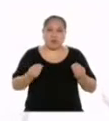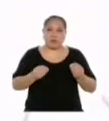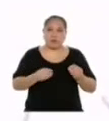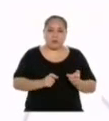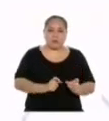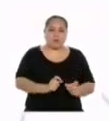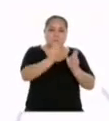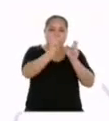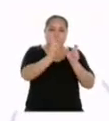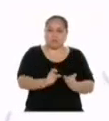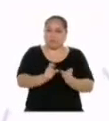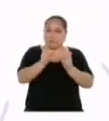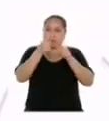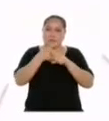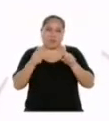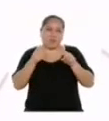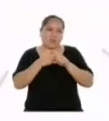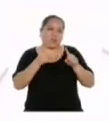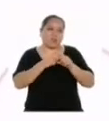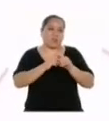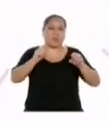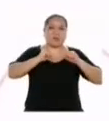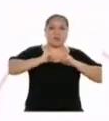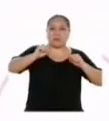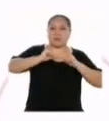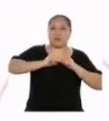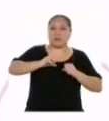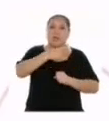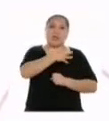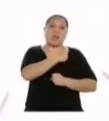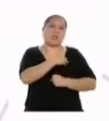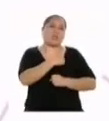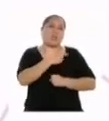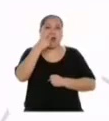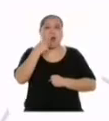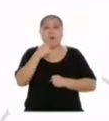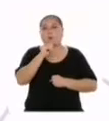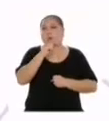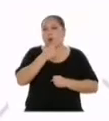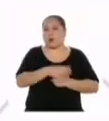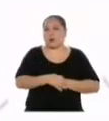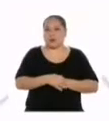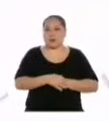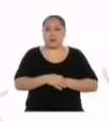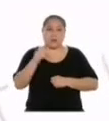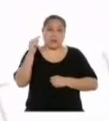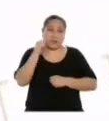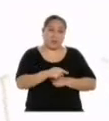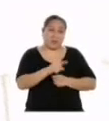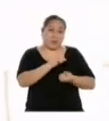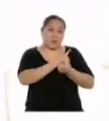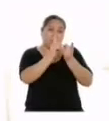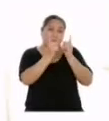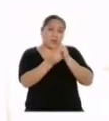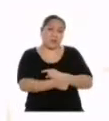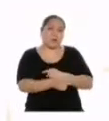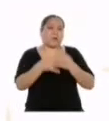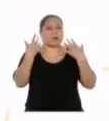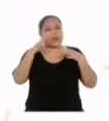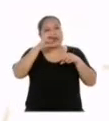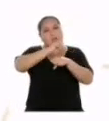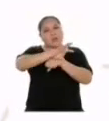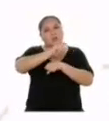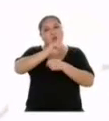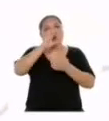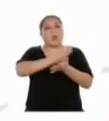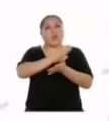acumuladas, pero diferenciando ejercicio físico, edad y género. Para estas variaciones ya se